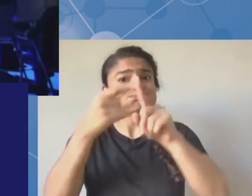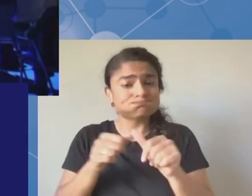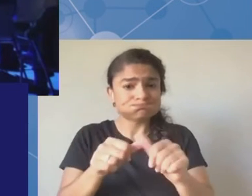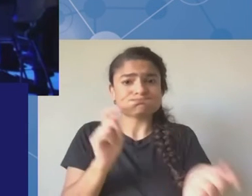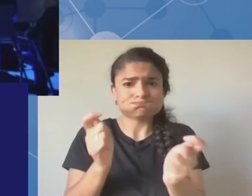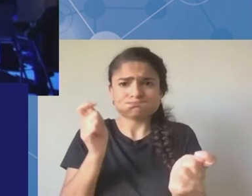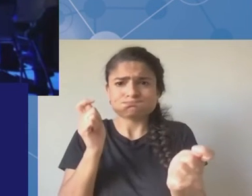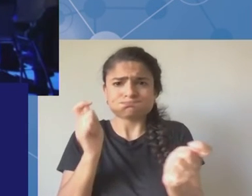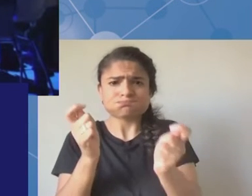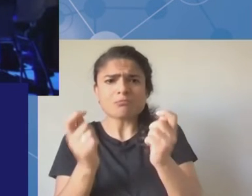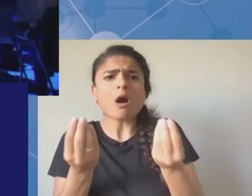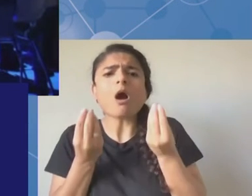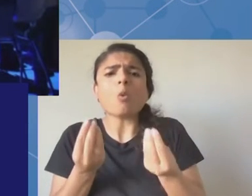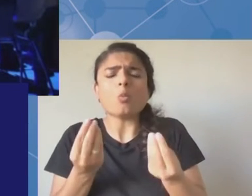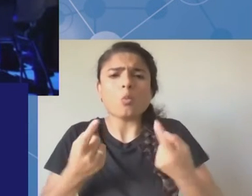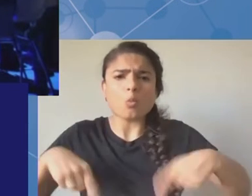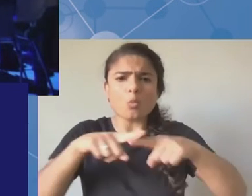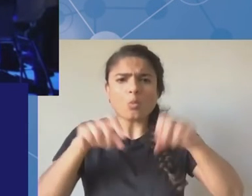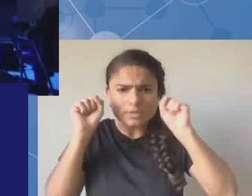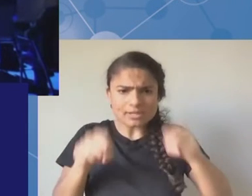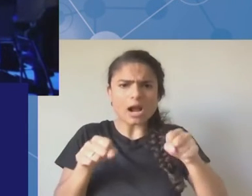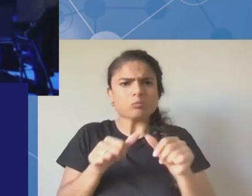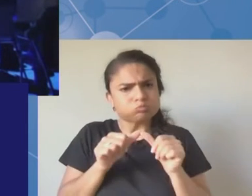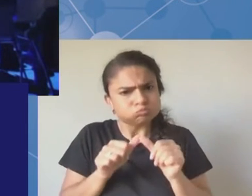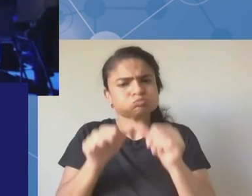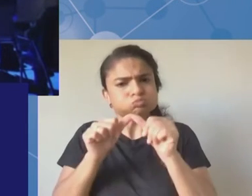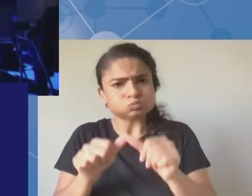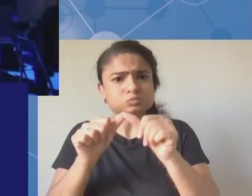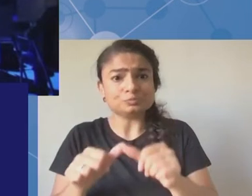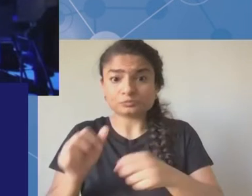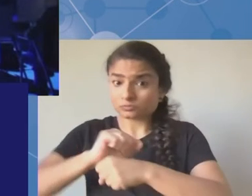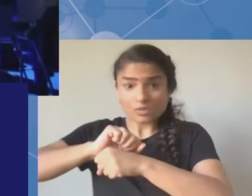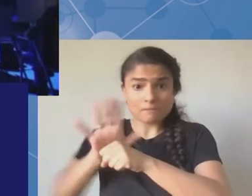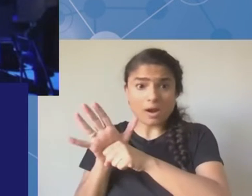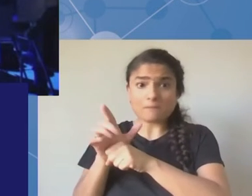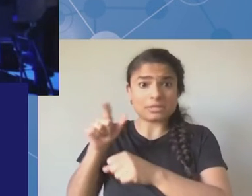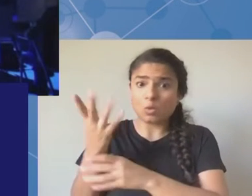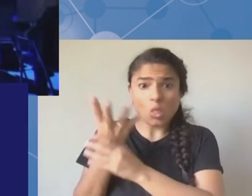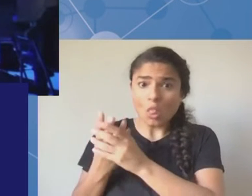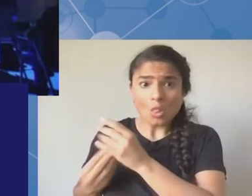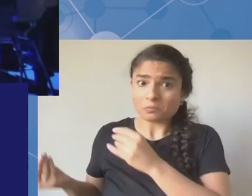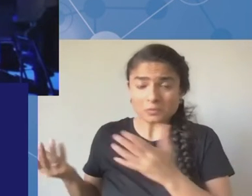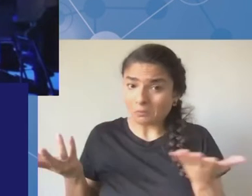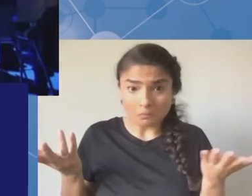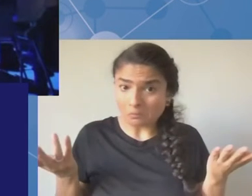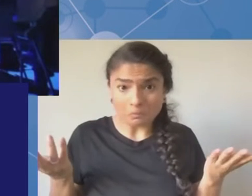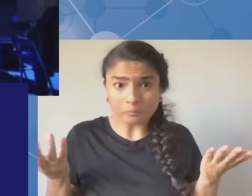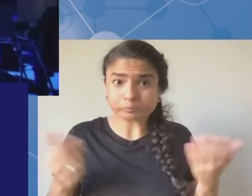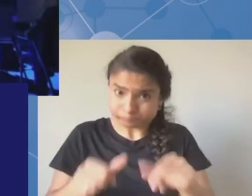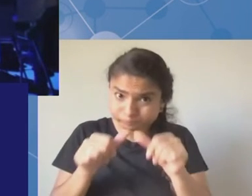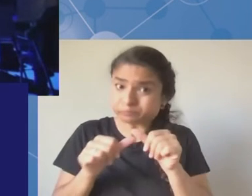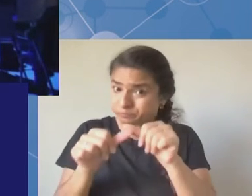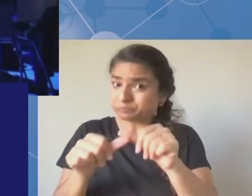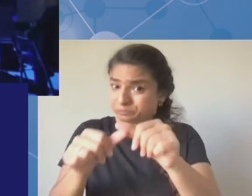fuera del contacto a través de Zoom. Pienso que hay que buscar formas para que nuestros debates